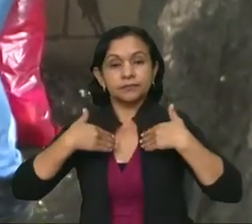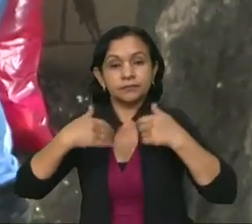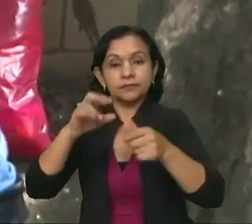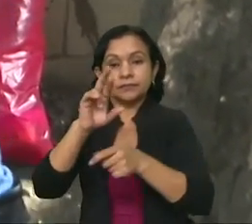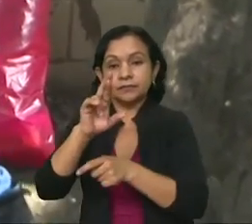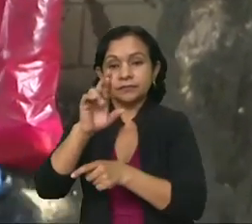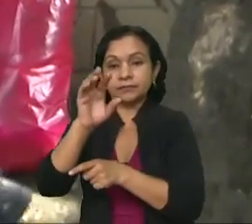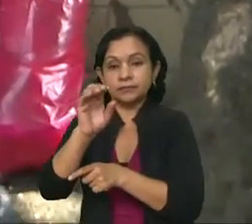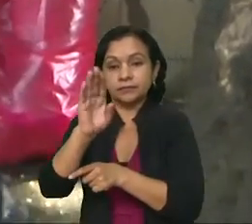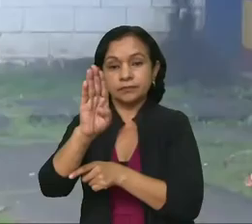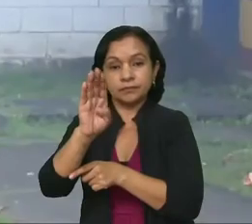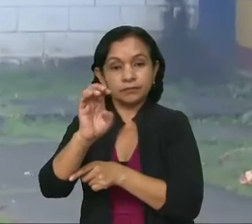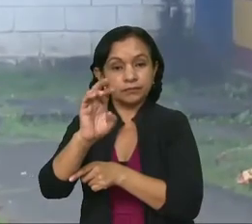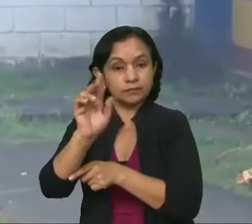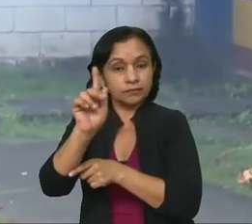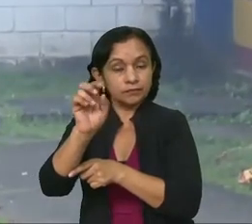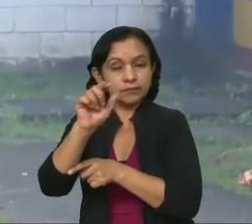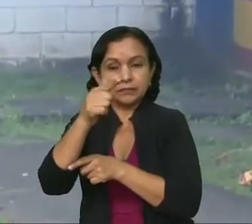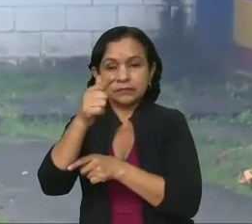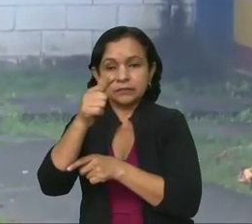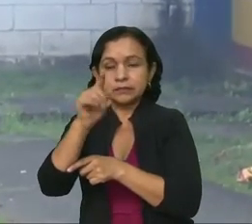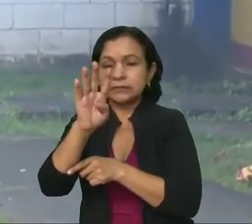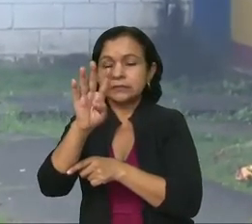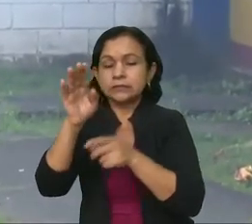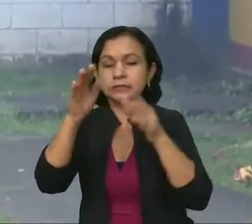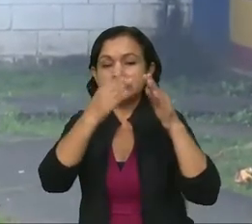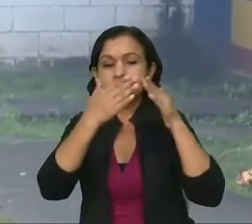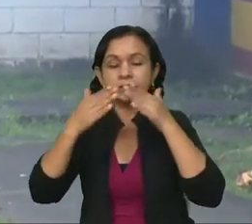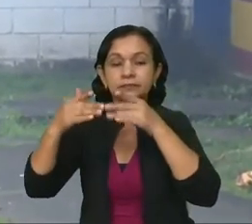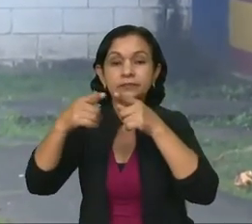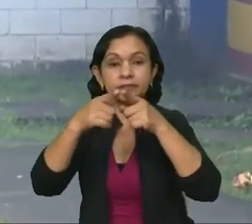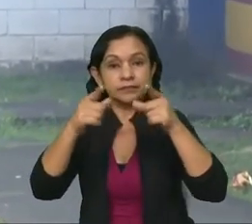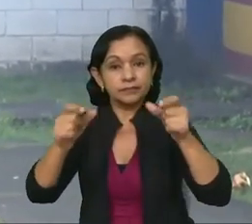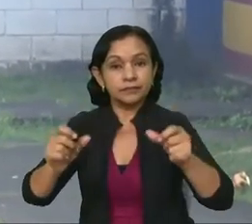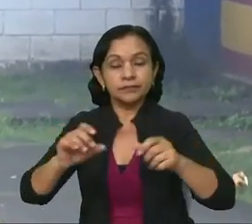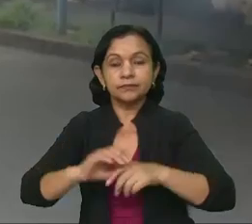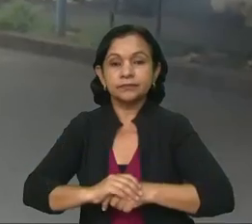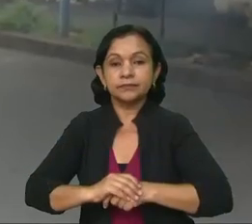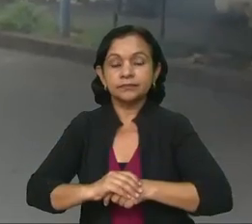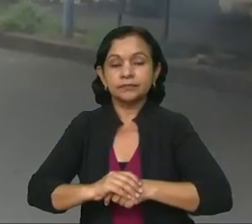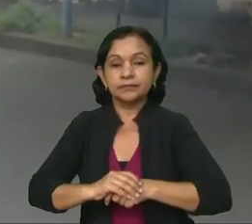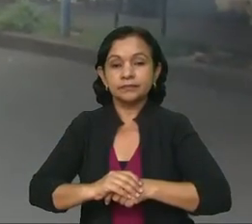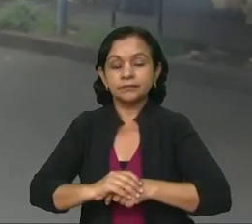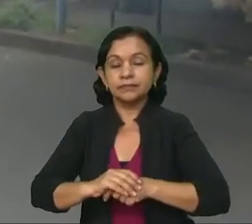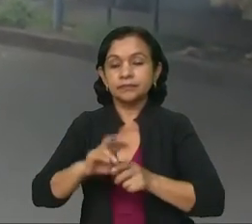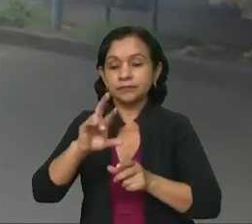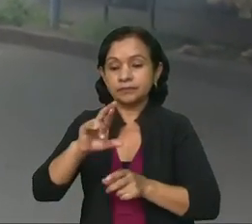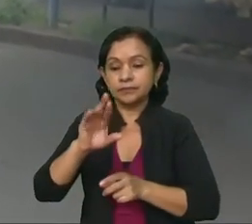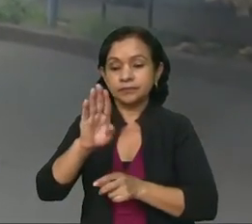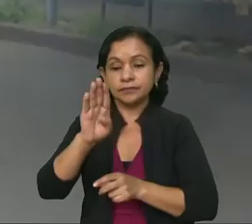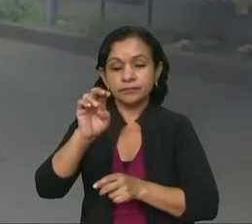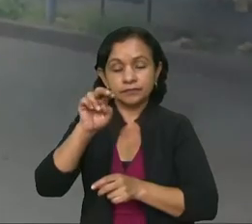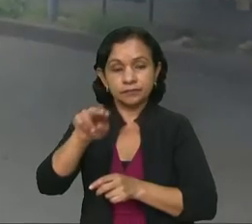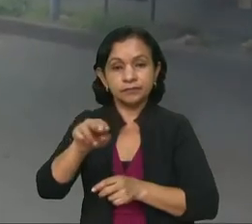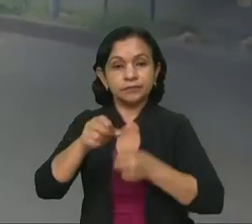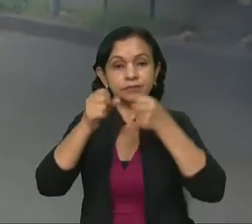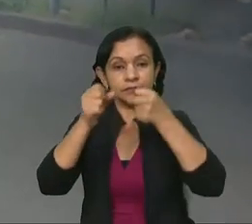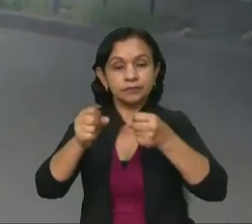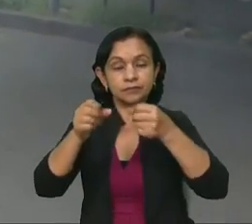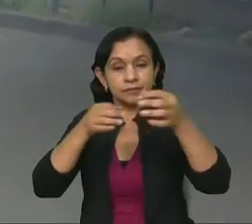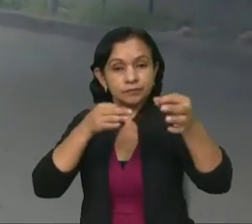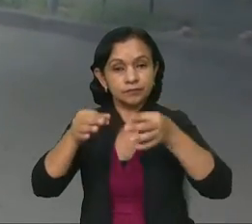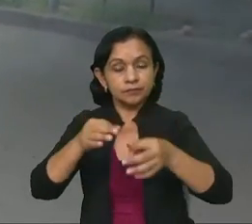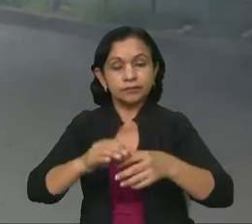Herrera atiende 74 barrios de Managua. Con cámara de Rubén Castro, informó para el canal